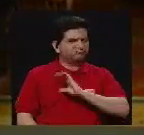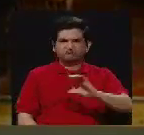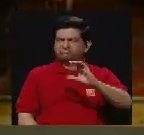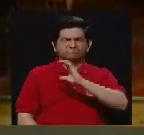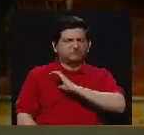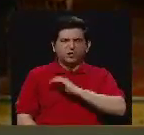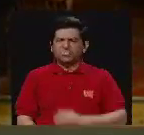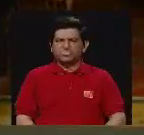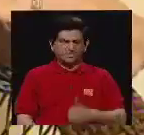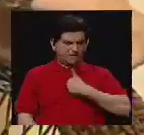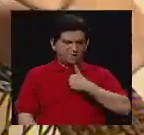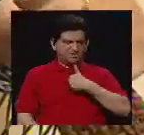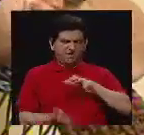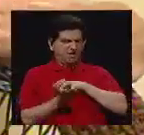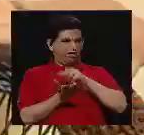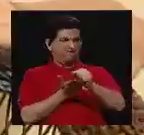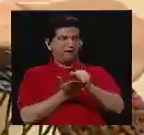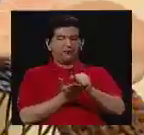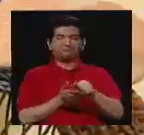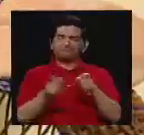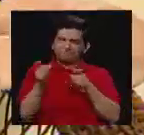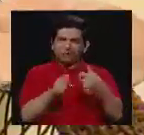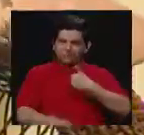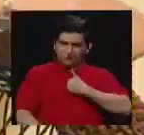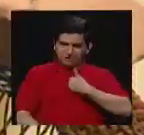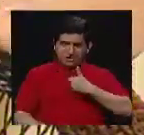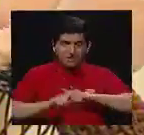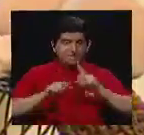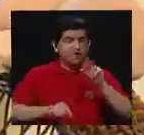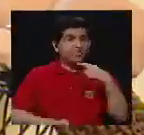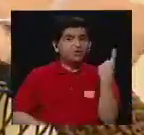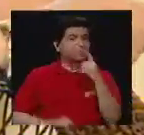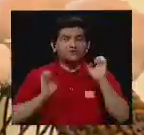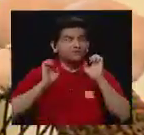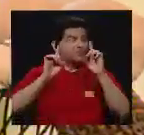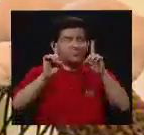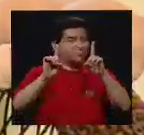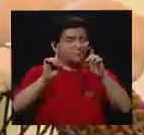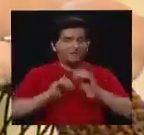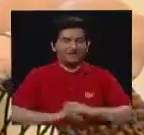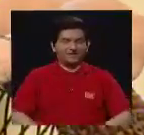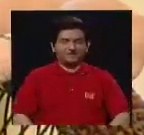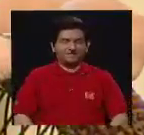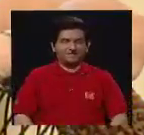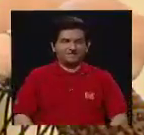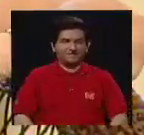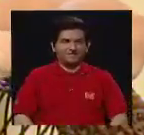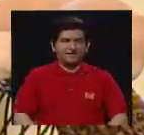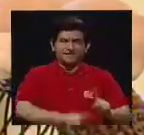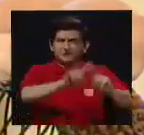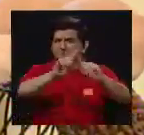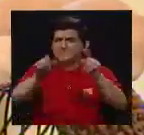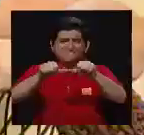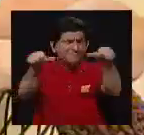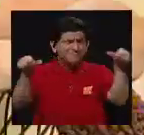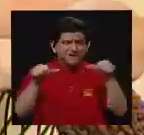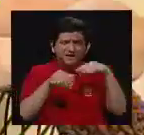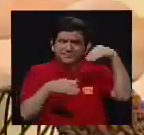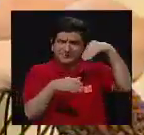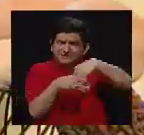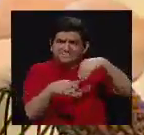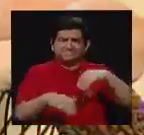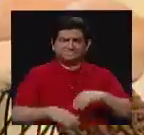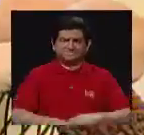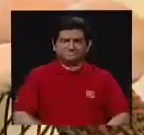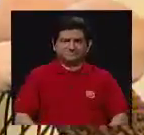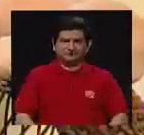tener conductas autodestructivas? Dominándonos. Pero no viene solo de la educación, son muchas disciplinas las que